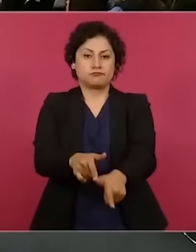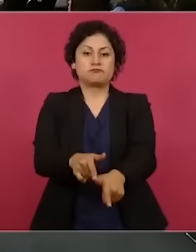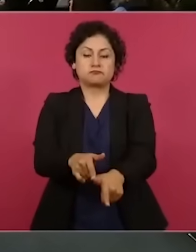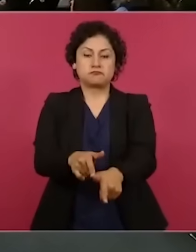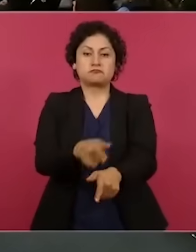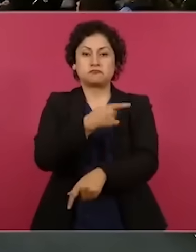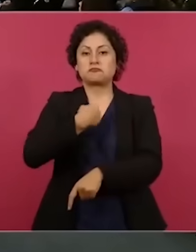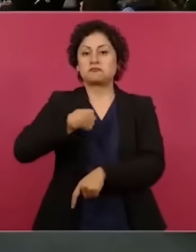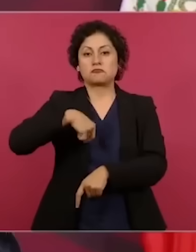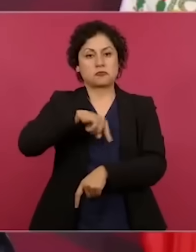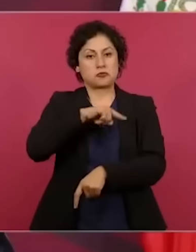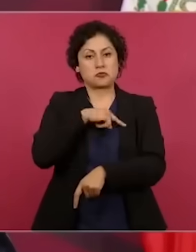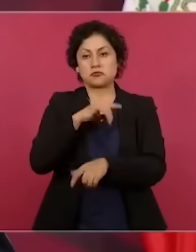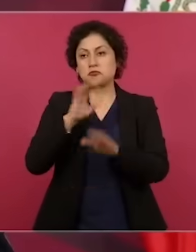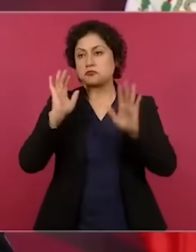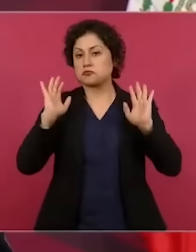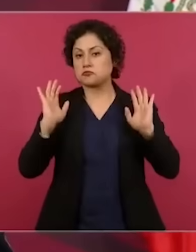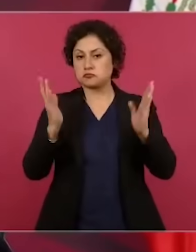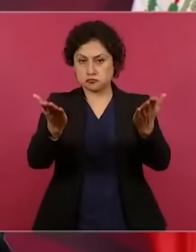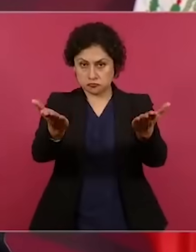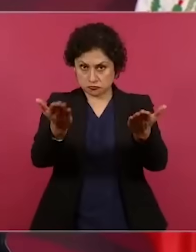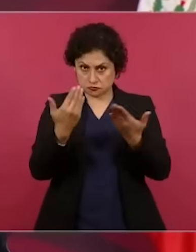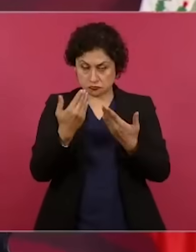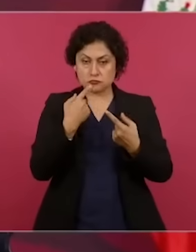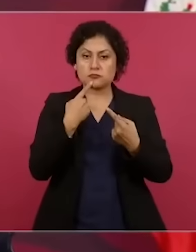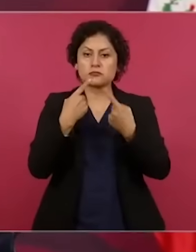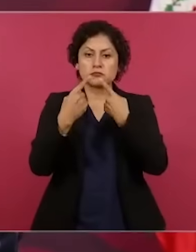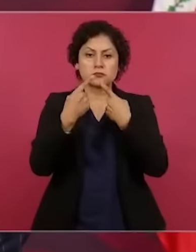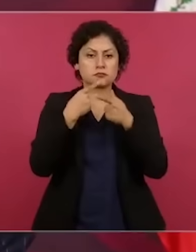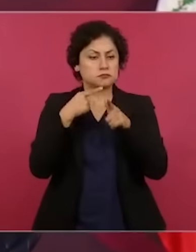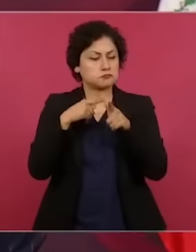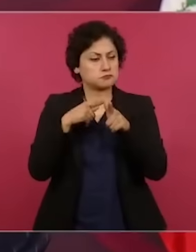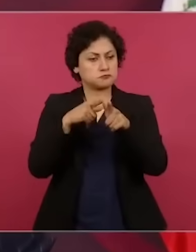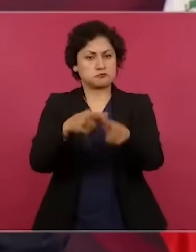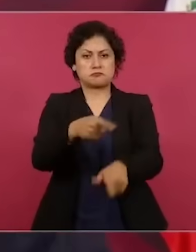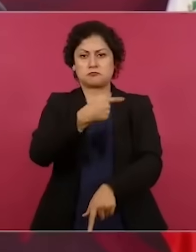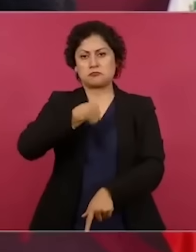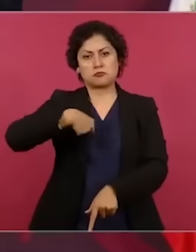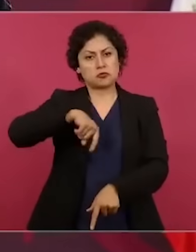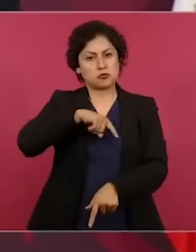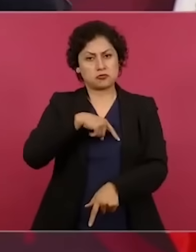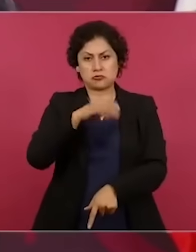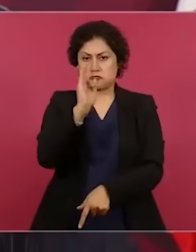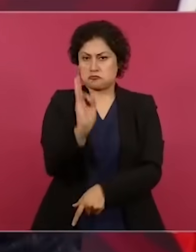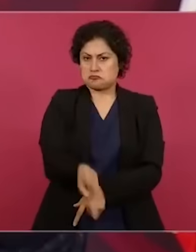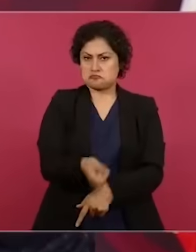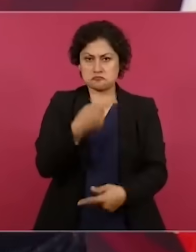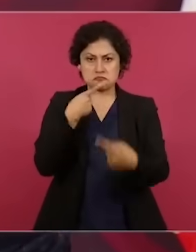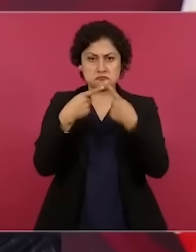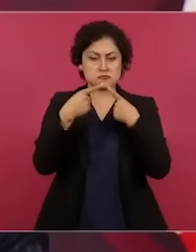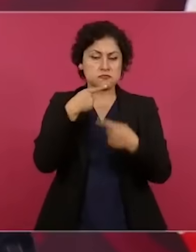abiertos al diálogo, siempre, por lo que me preguntaba